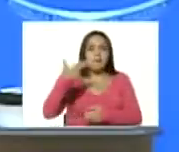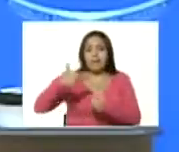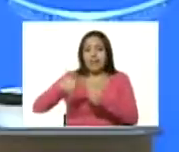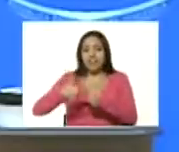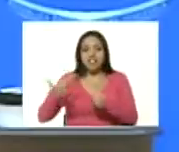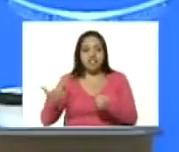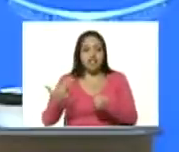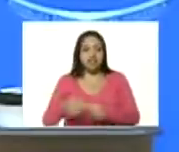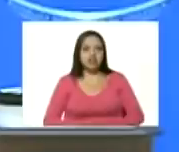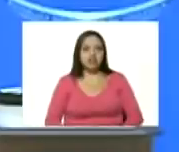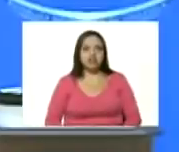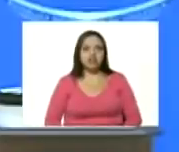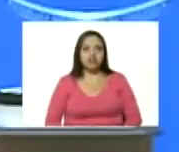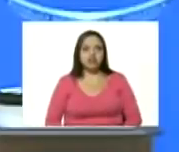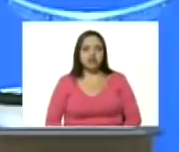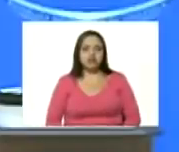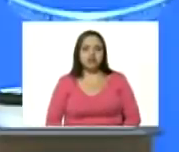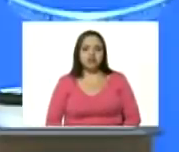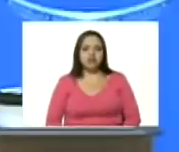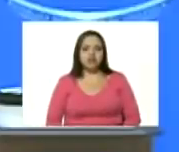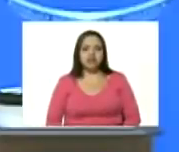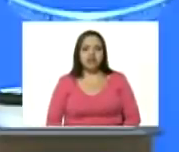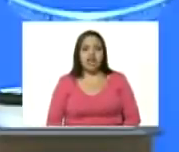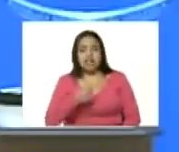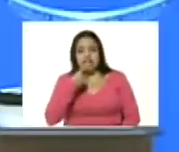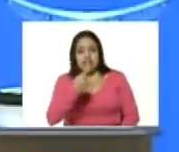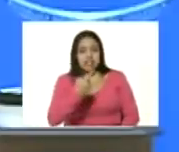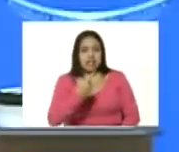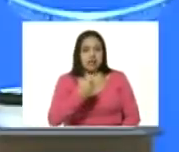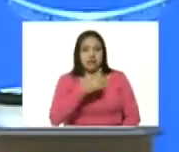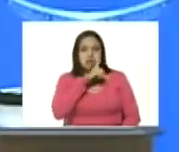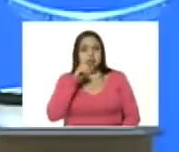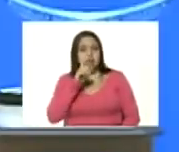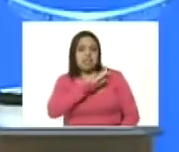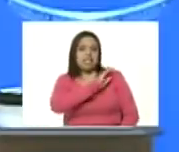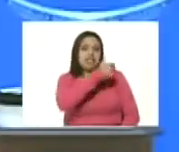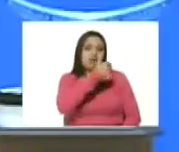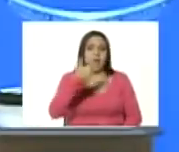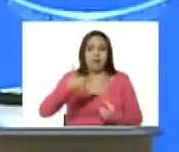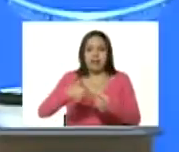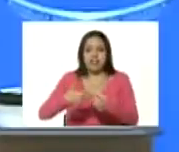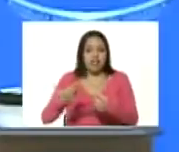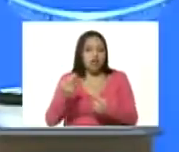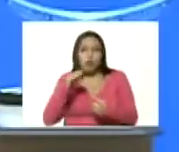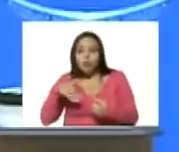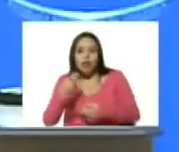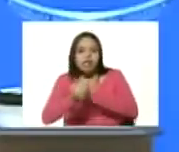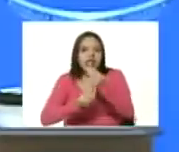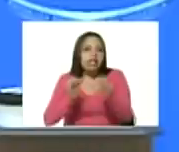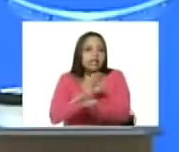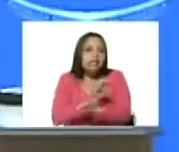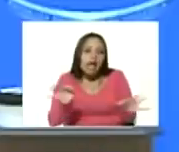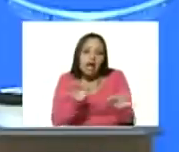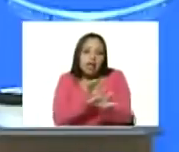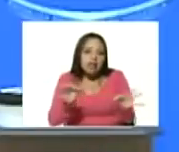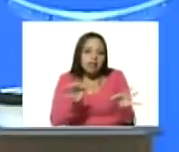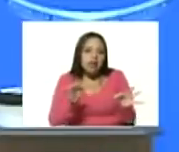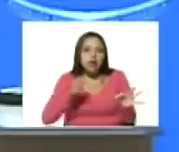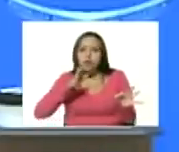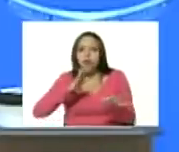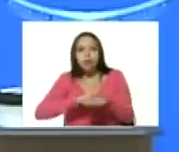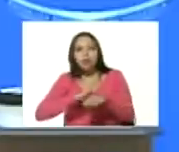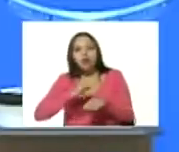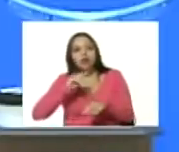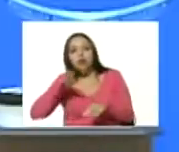ustedes. Nombran una junta directiva de PDVSA que no puede hacer nada, porque no puede ni siquiera agarrar una